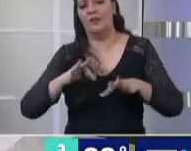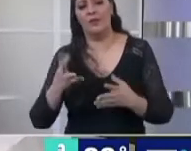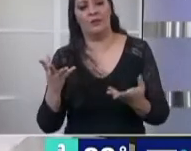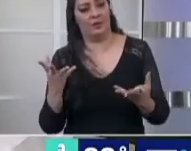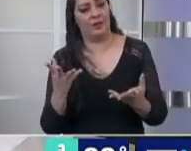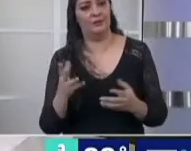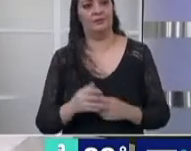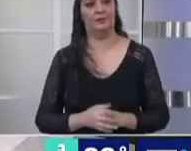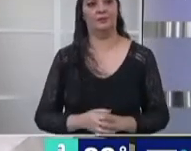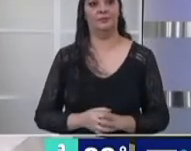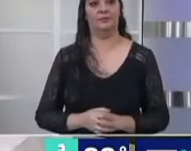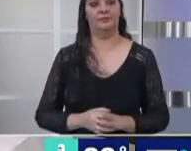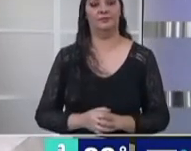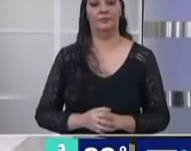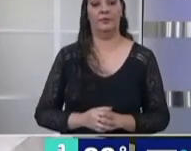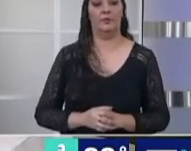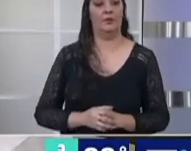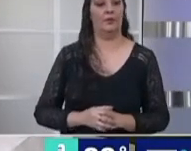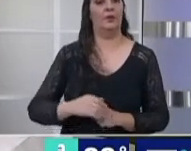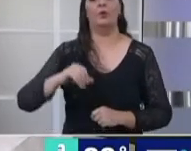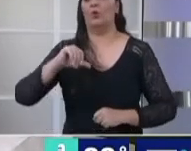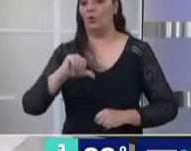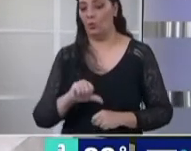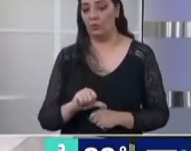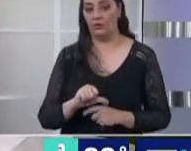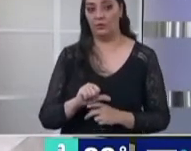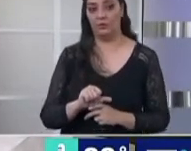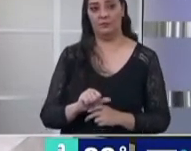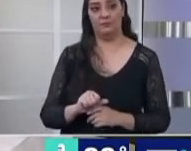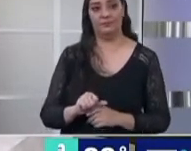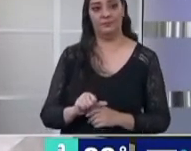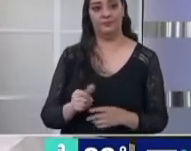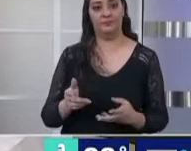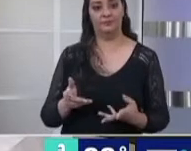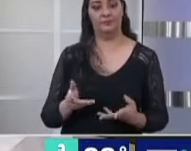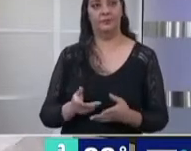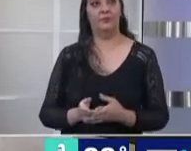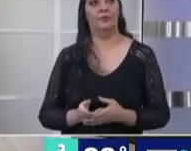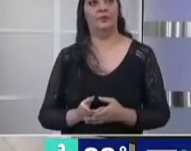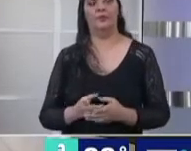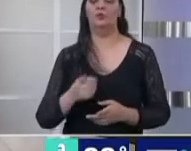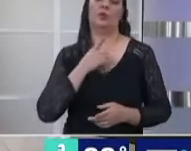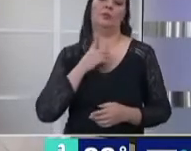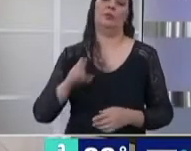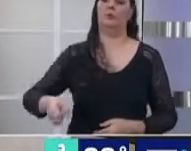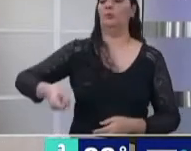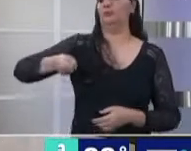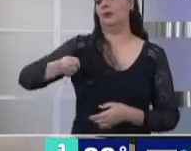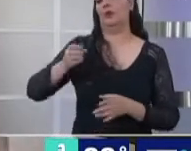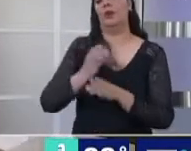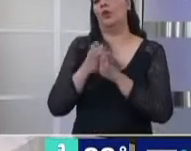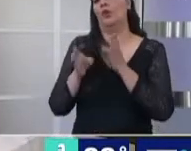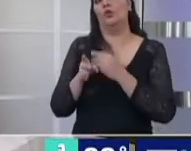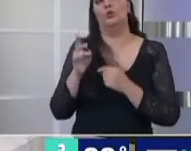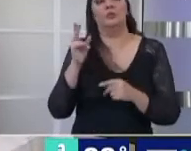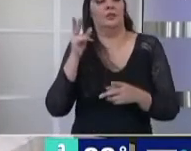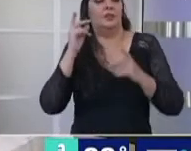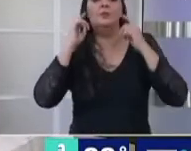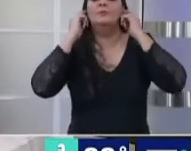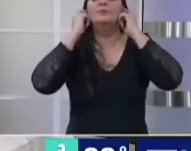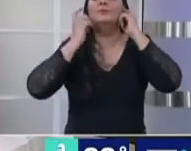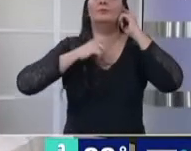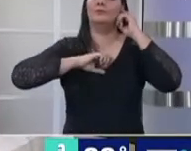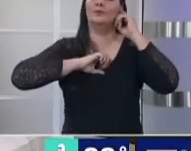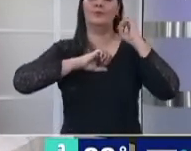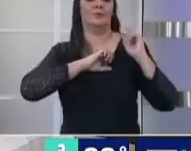duda, hoy no solo cargamos el maletín, el estetoscopio, el estuche de